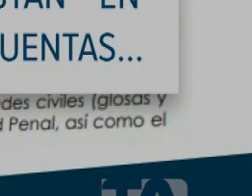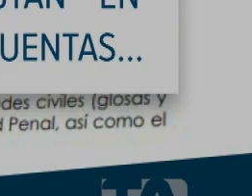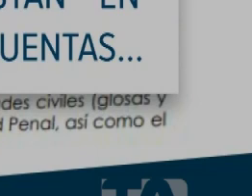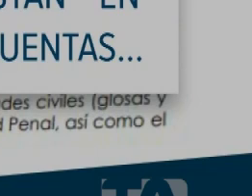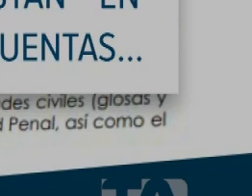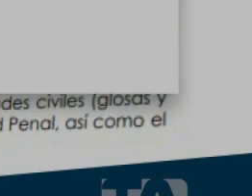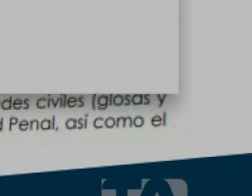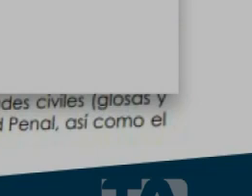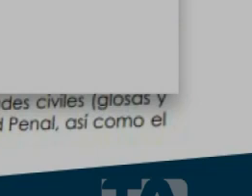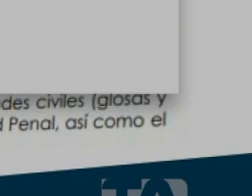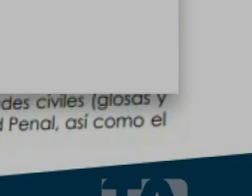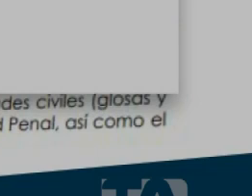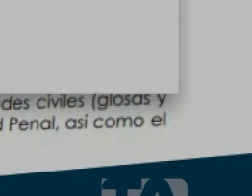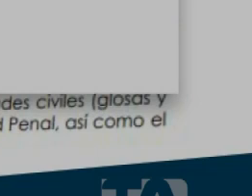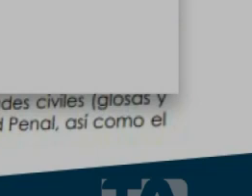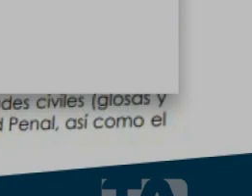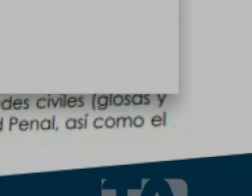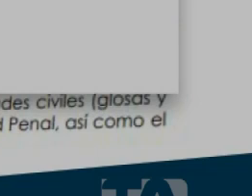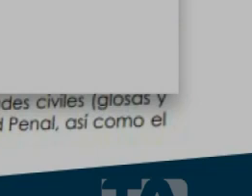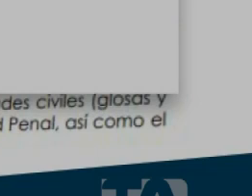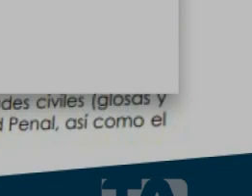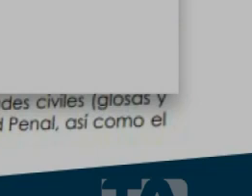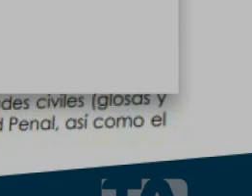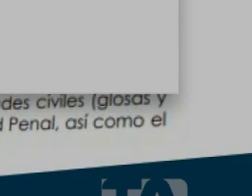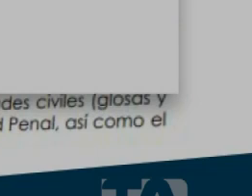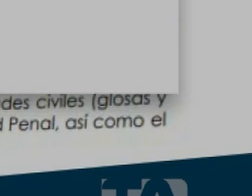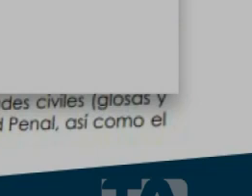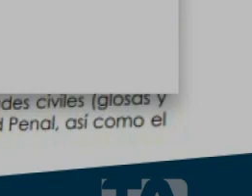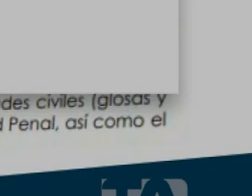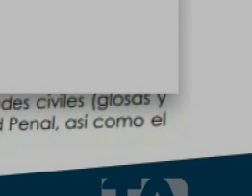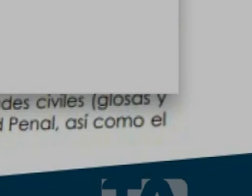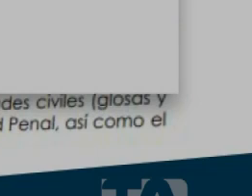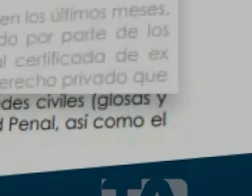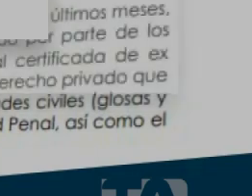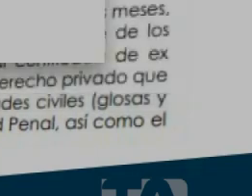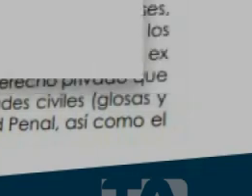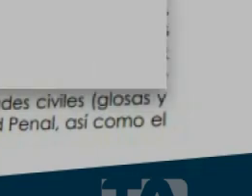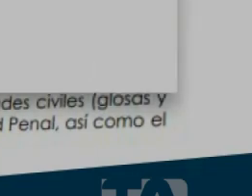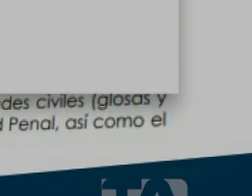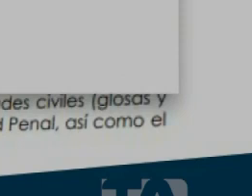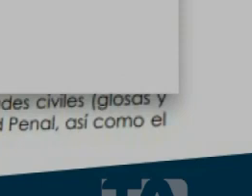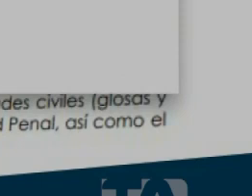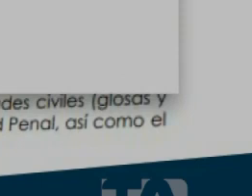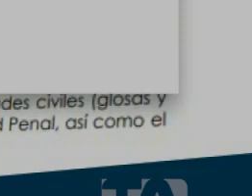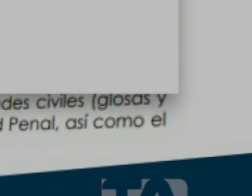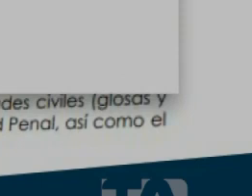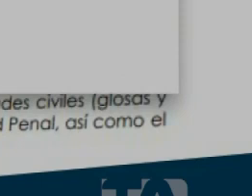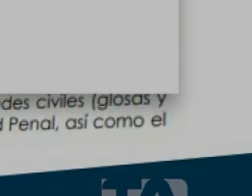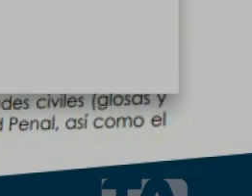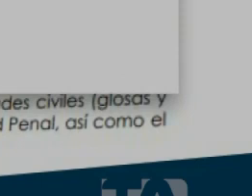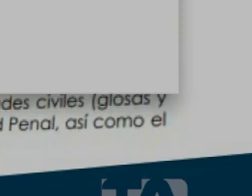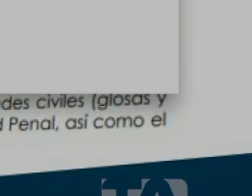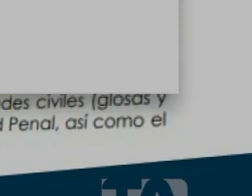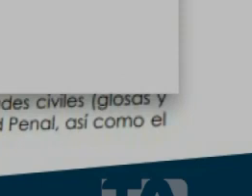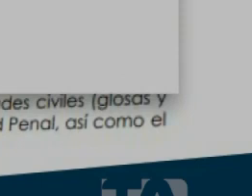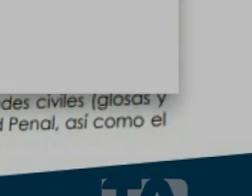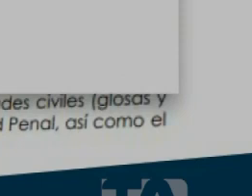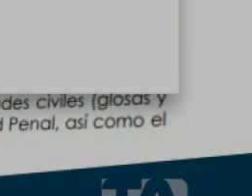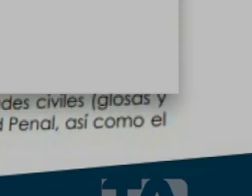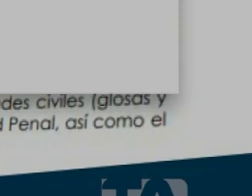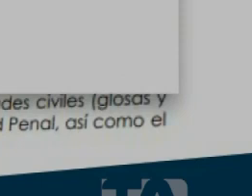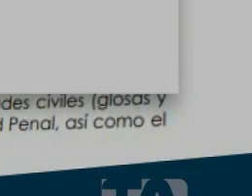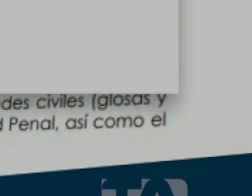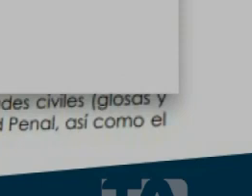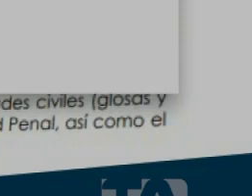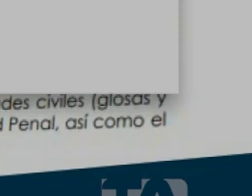de cuentas, lo que permite a las personas auditadas el derecho a ejercer su defensa. Aclaran que la Contraloría General del Estado no encubre